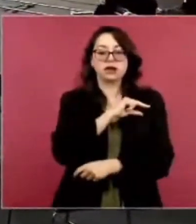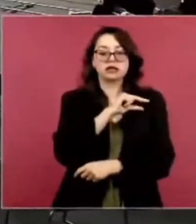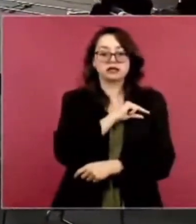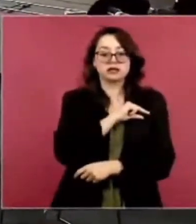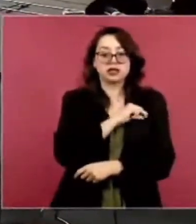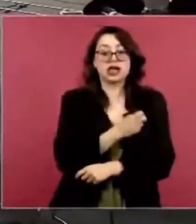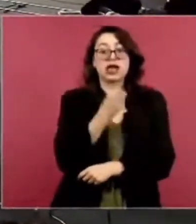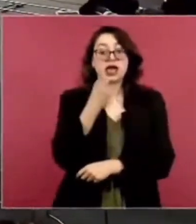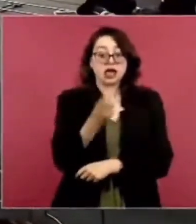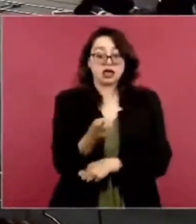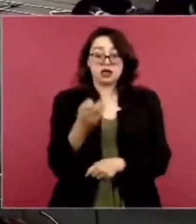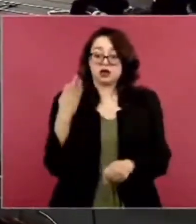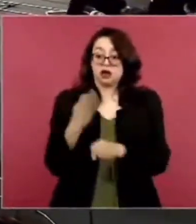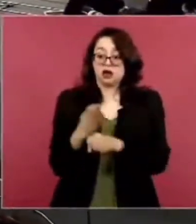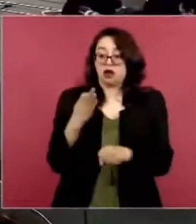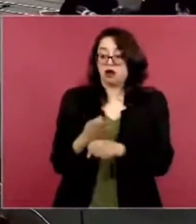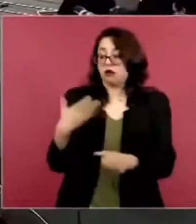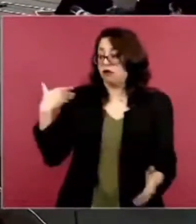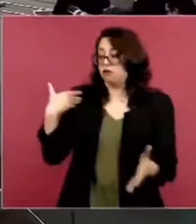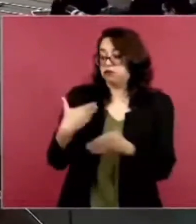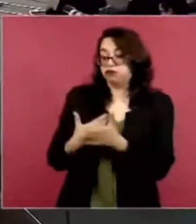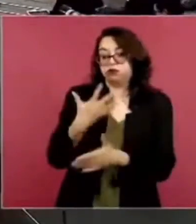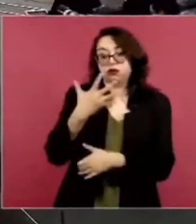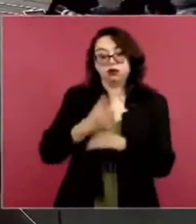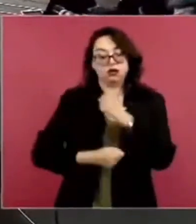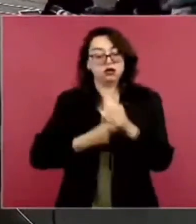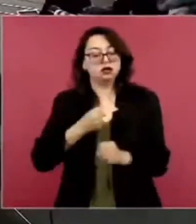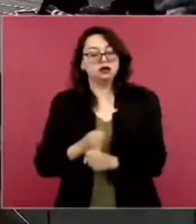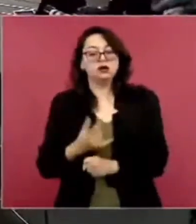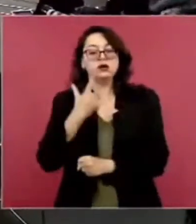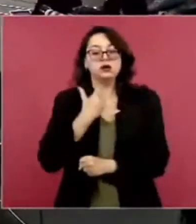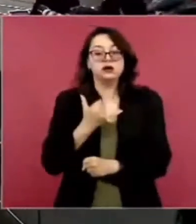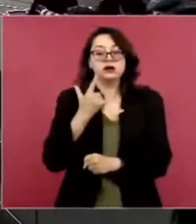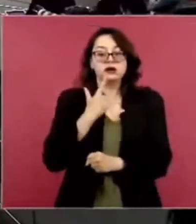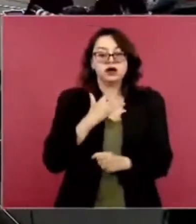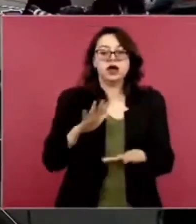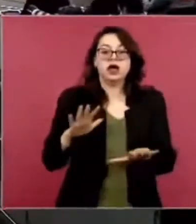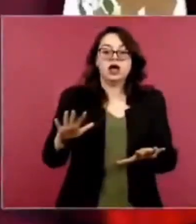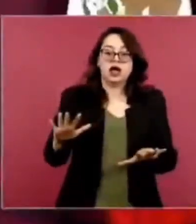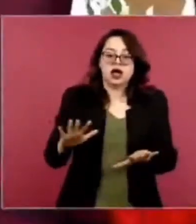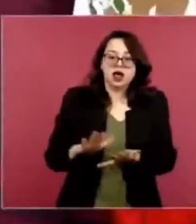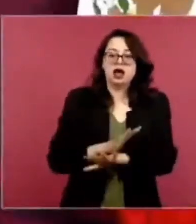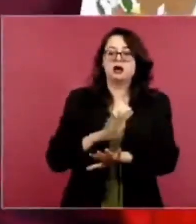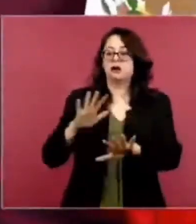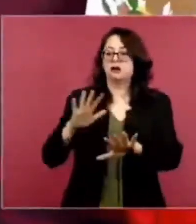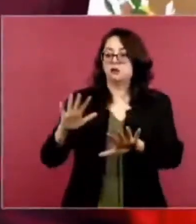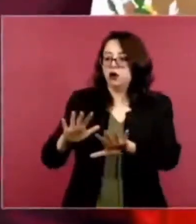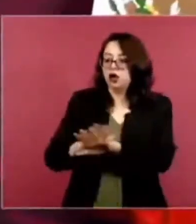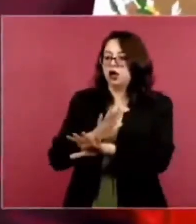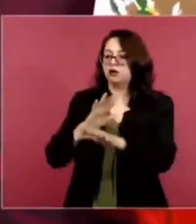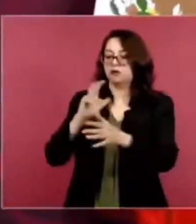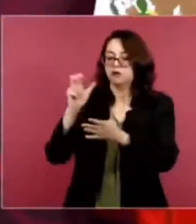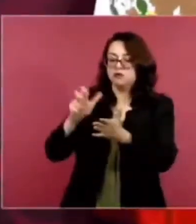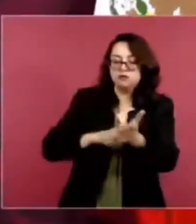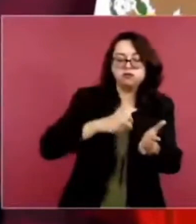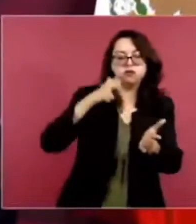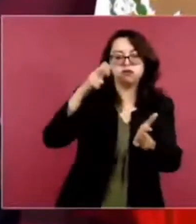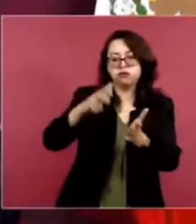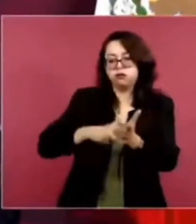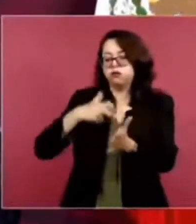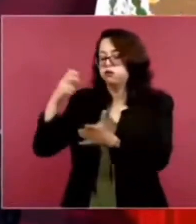es lo que se está cambiando ahora, pero hace falta